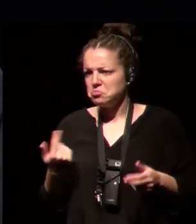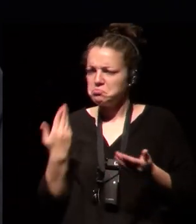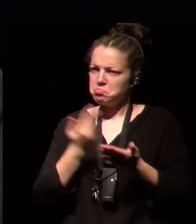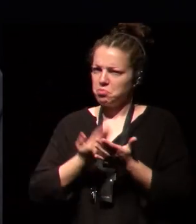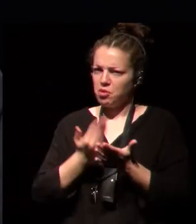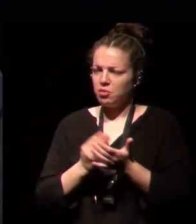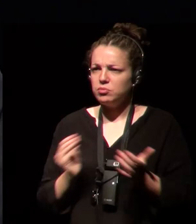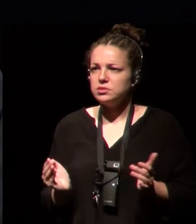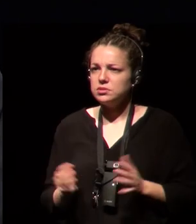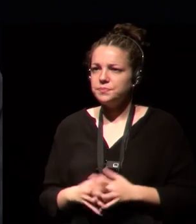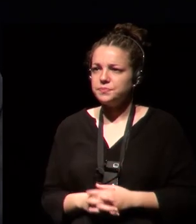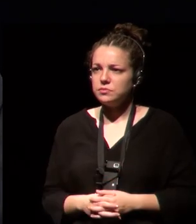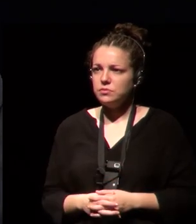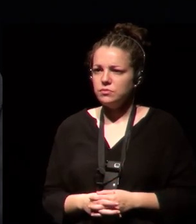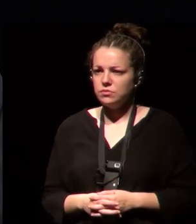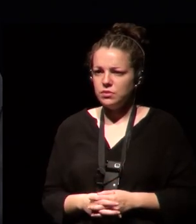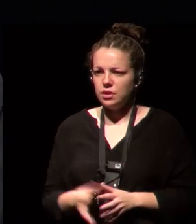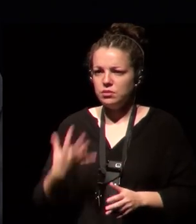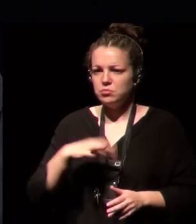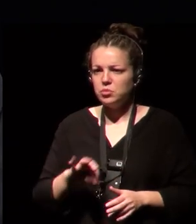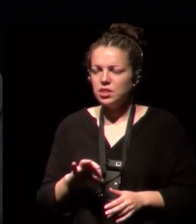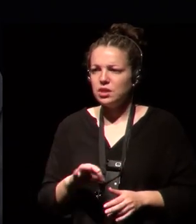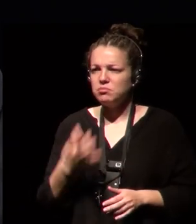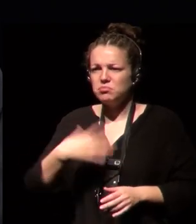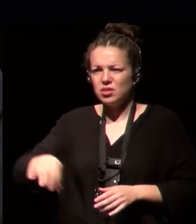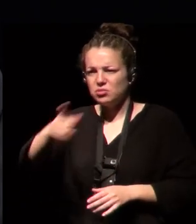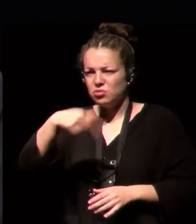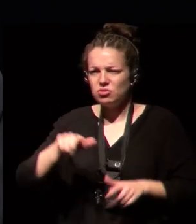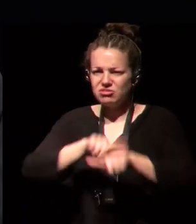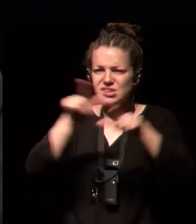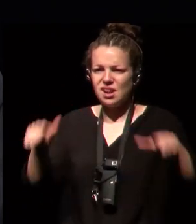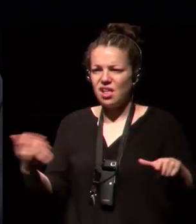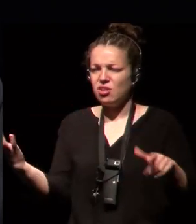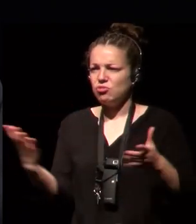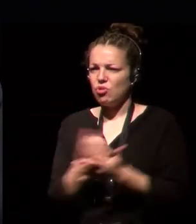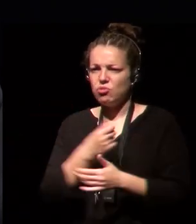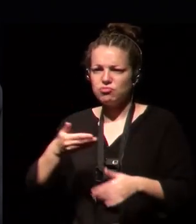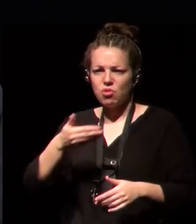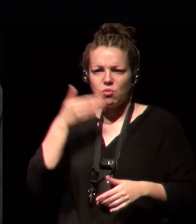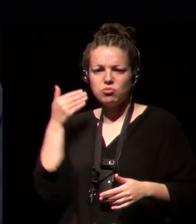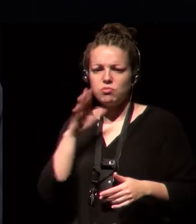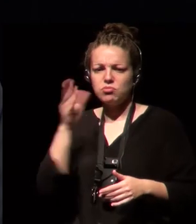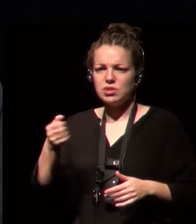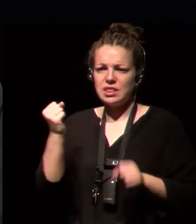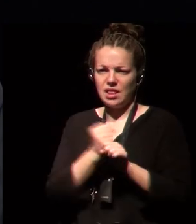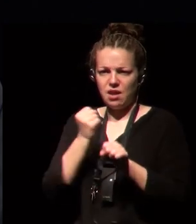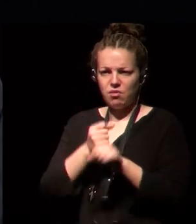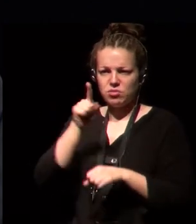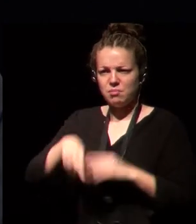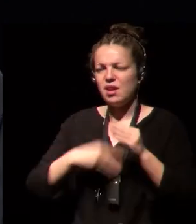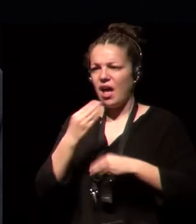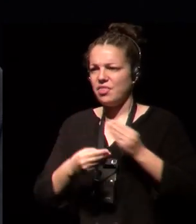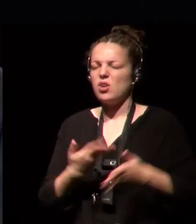tendríamos que estar todos orgullosos en esta sala de nuestra labor, de nuestro trabajo, y hacerlo con confianza, porque yo creo que el arte